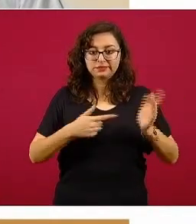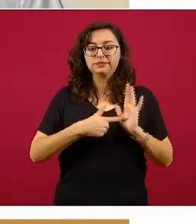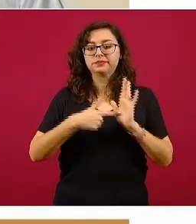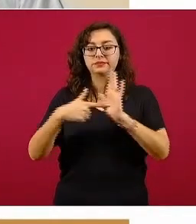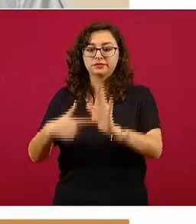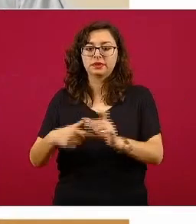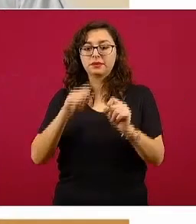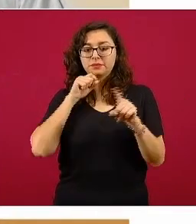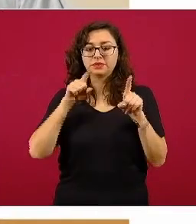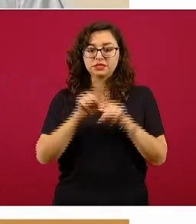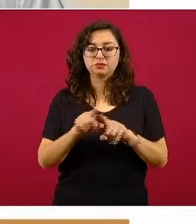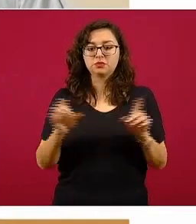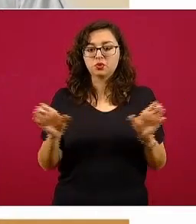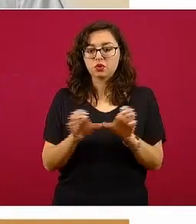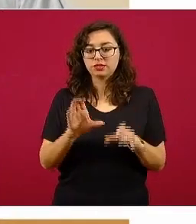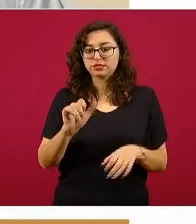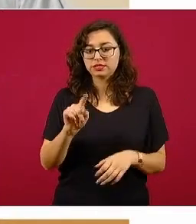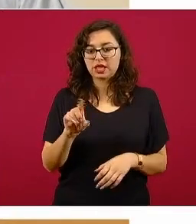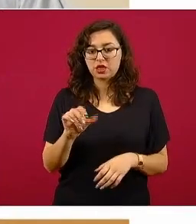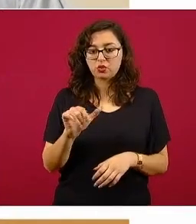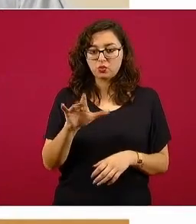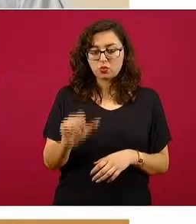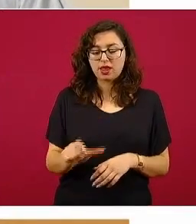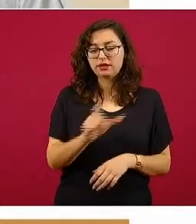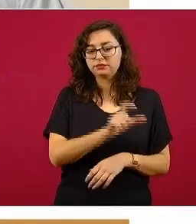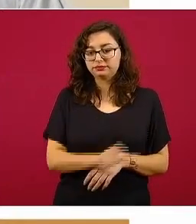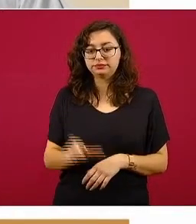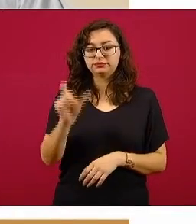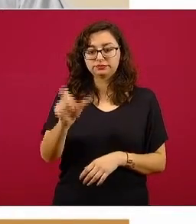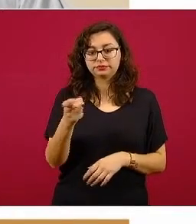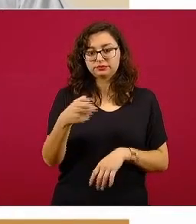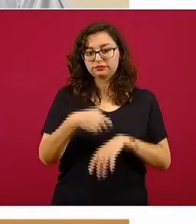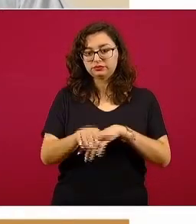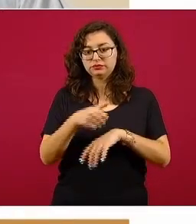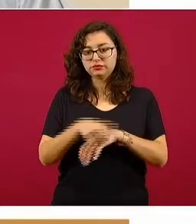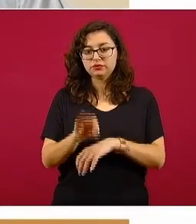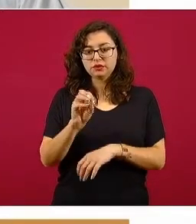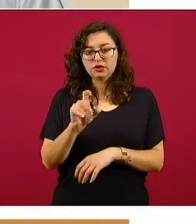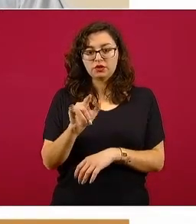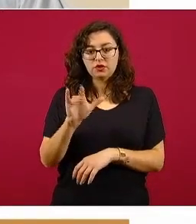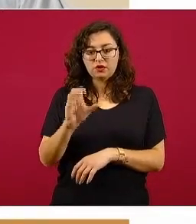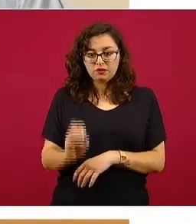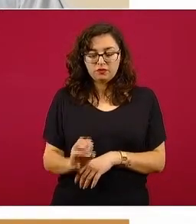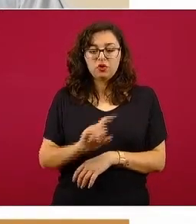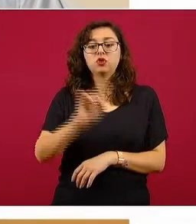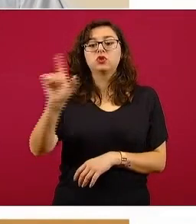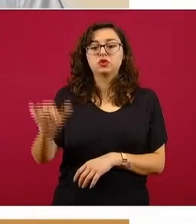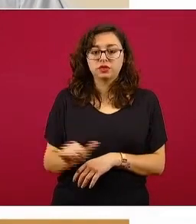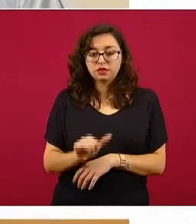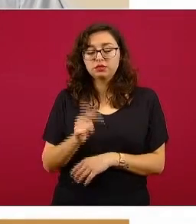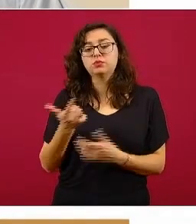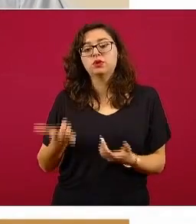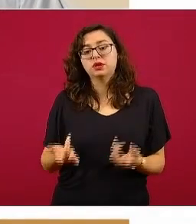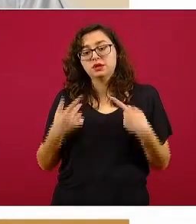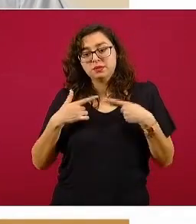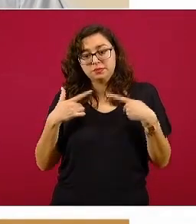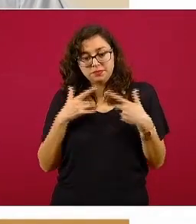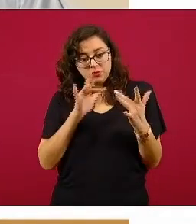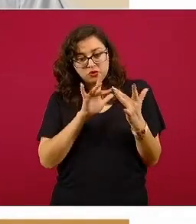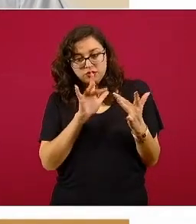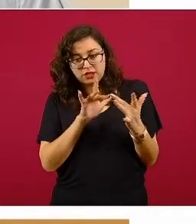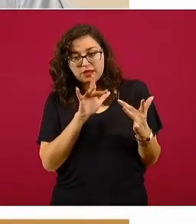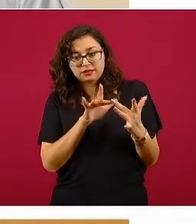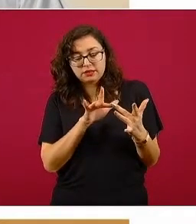folio se lo damos a la Secretaría de Salud de los estados, y una persona de reclutamiento de médicos del bienestar se